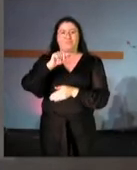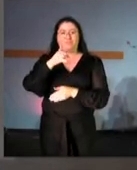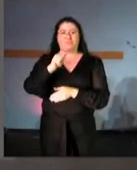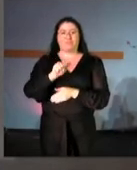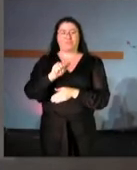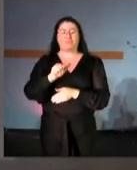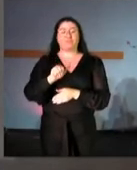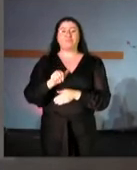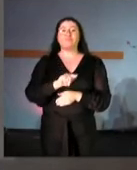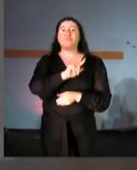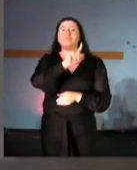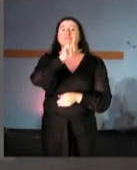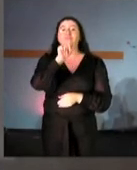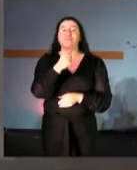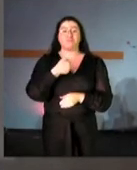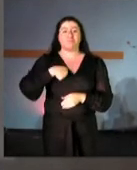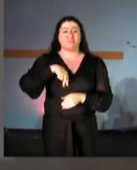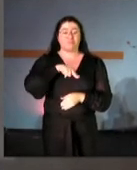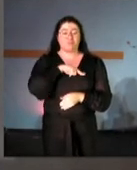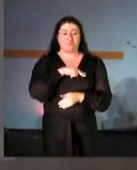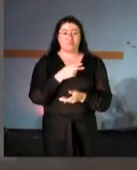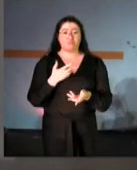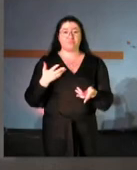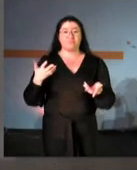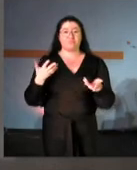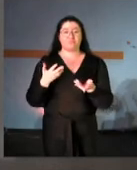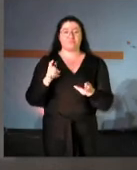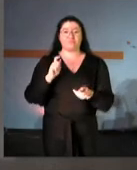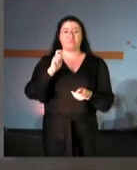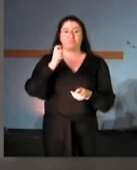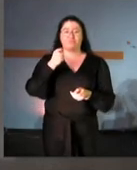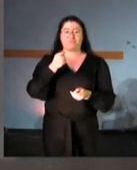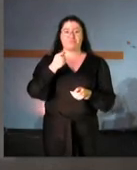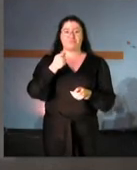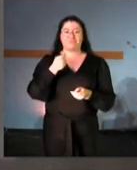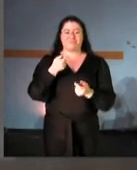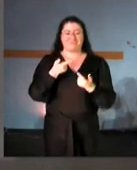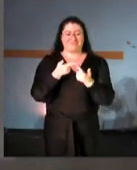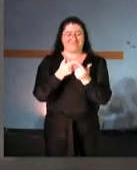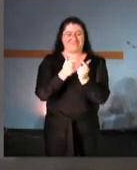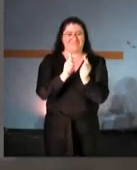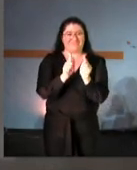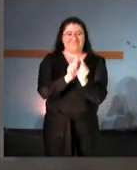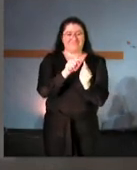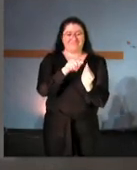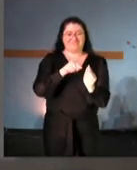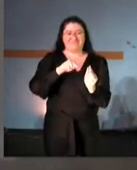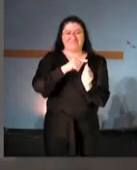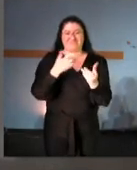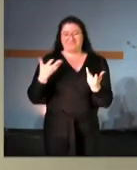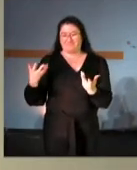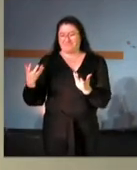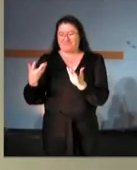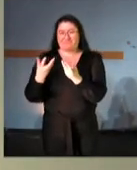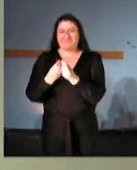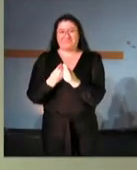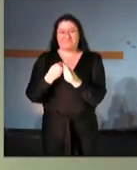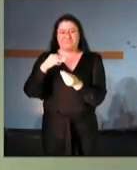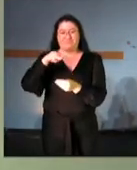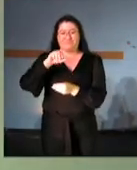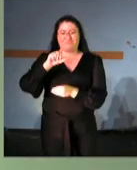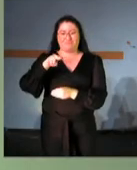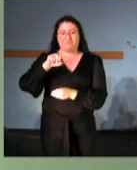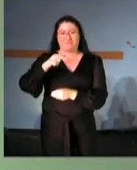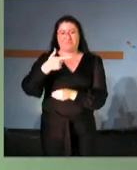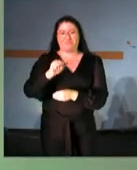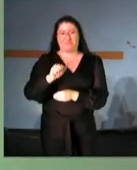después tuvimos que organizar un batallón con todas las fuerzas que habíamos llevado de Managua